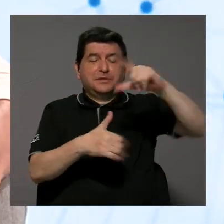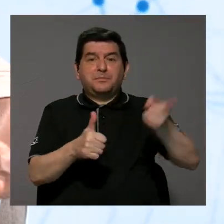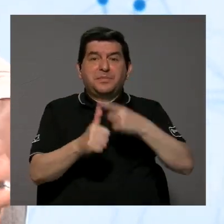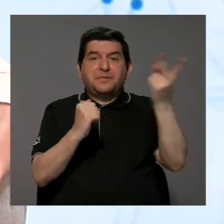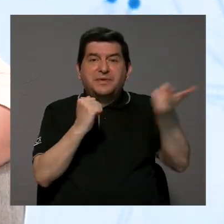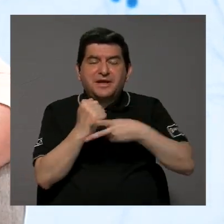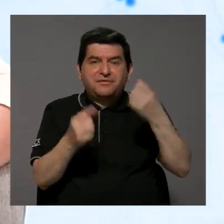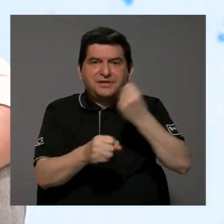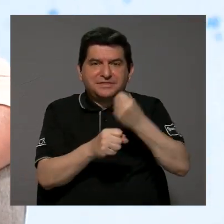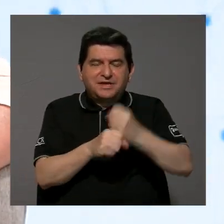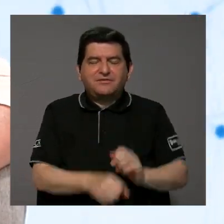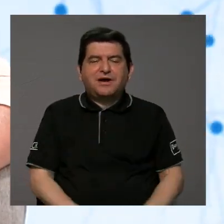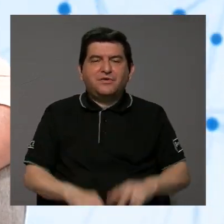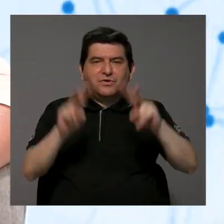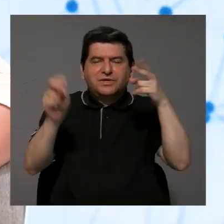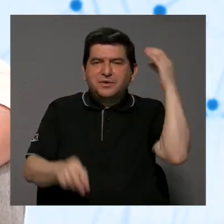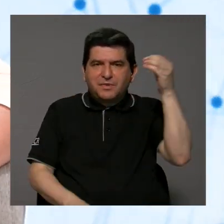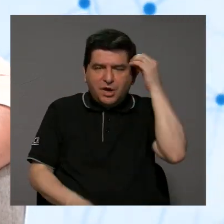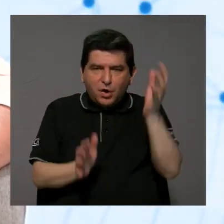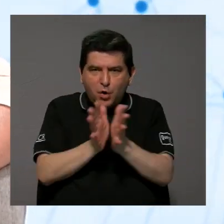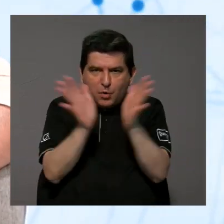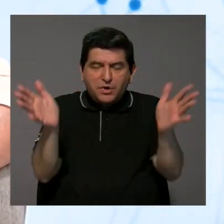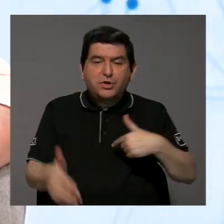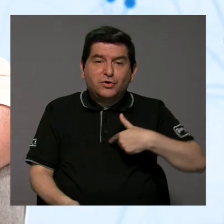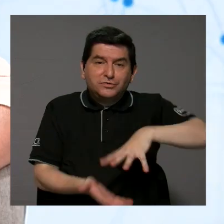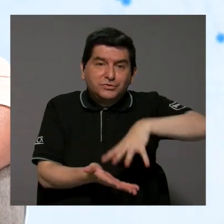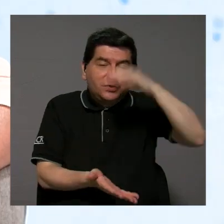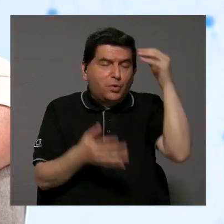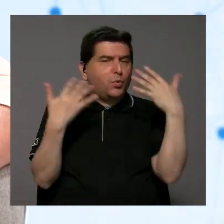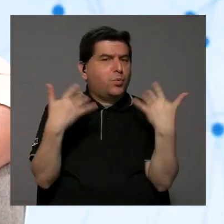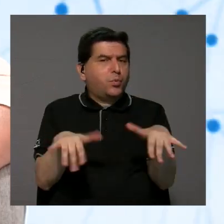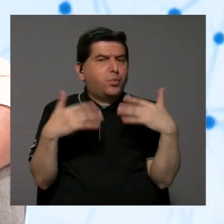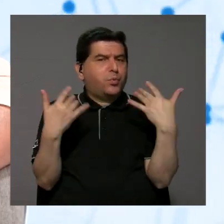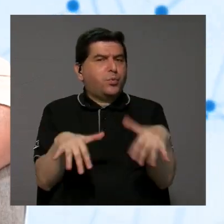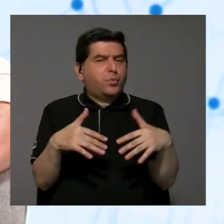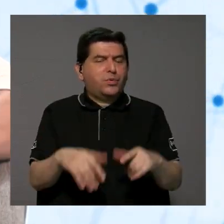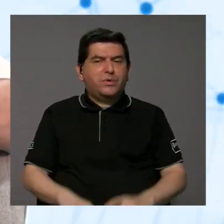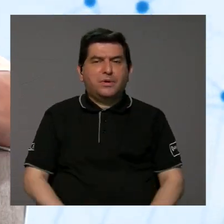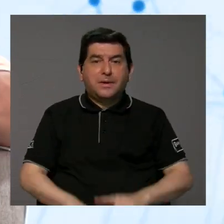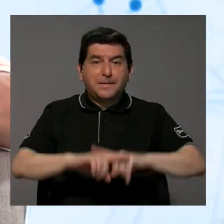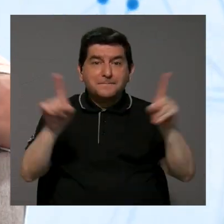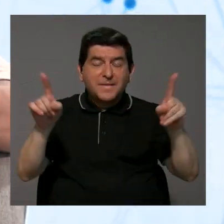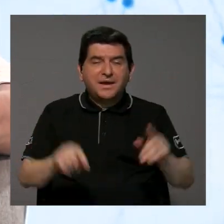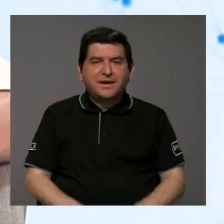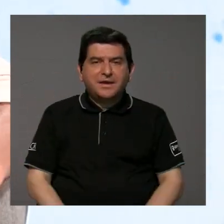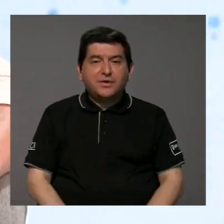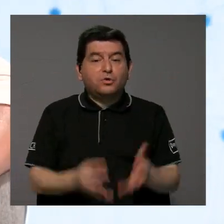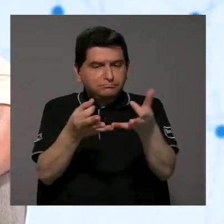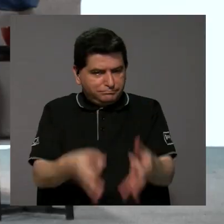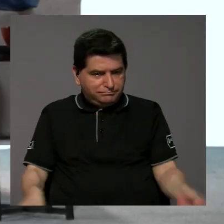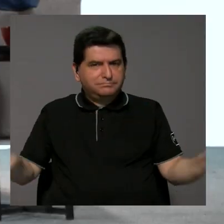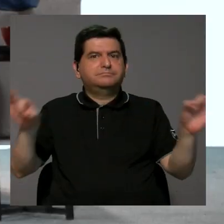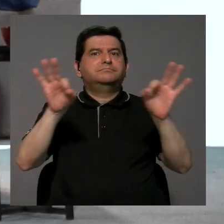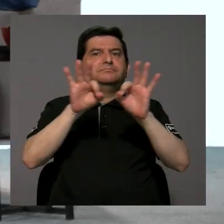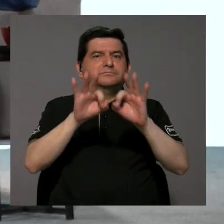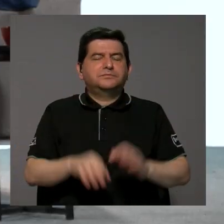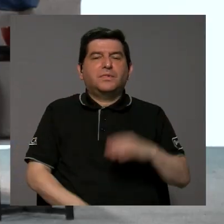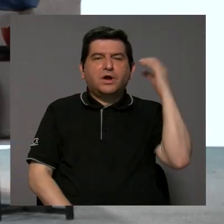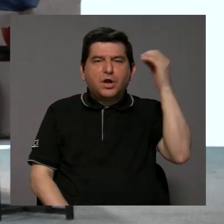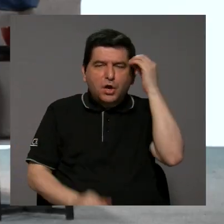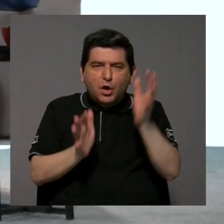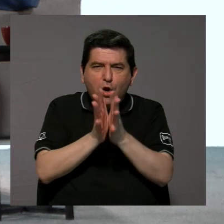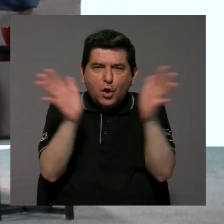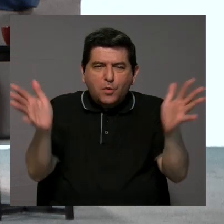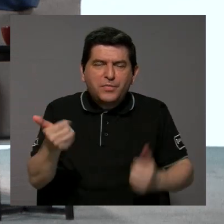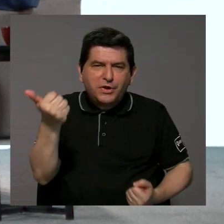primera vez que trabajo en temas de opinión pública, así que estoy aprendiendo muchísimo, pero es un aspecto muy importante, porque también es la opinión pública